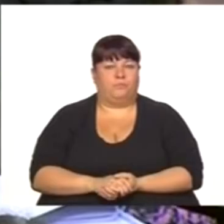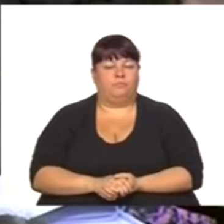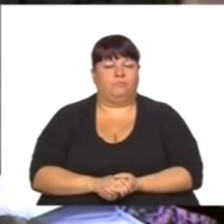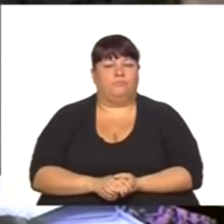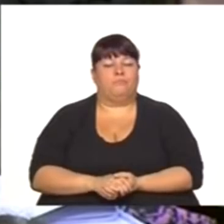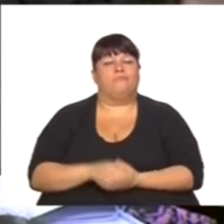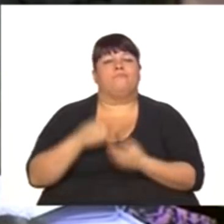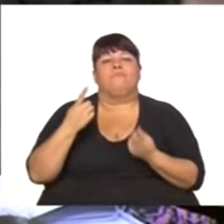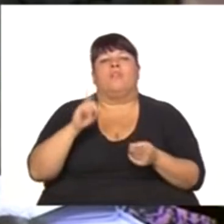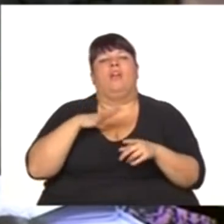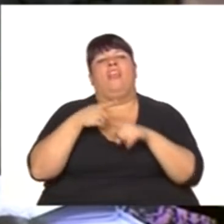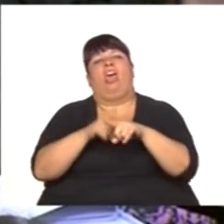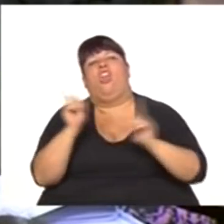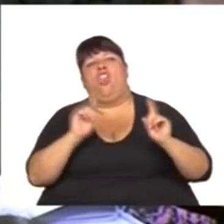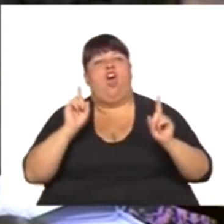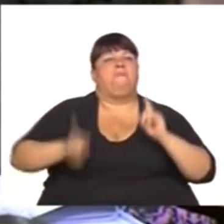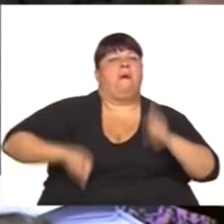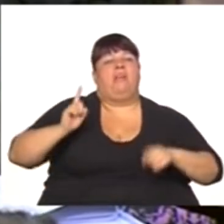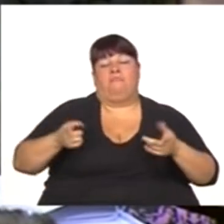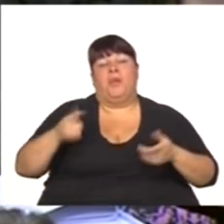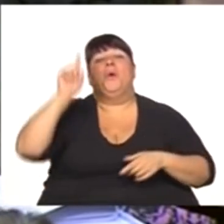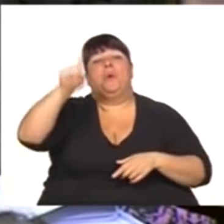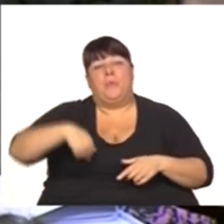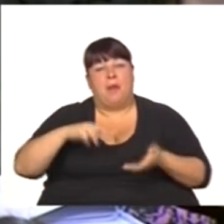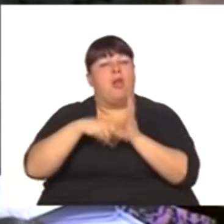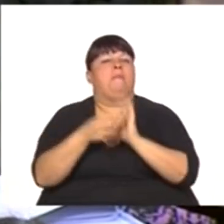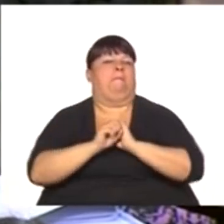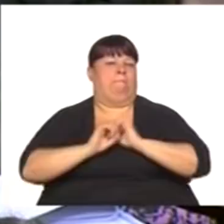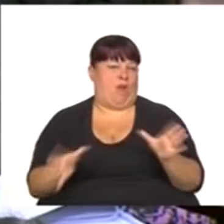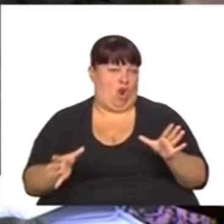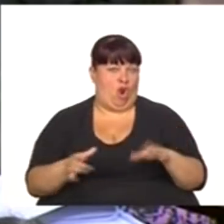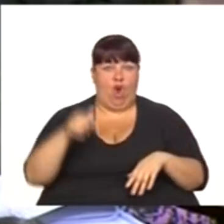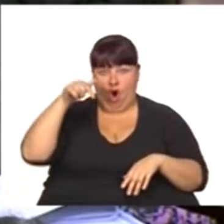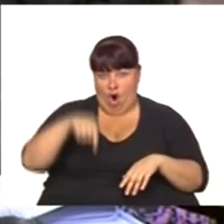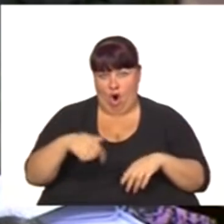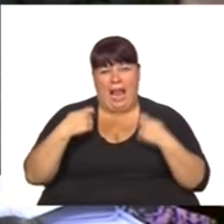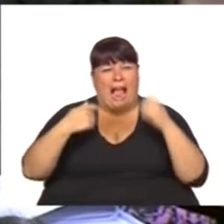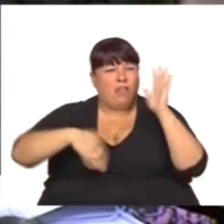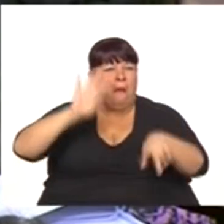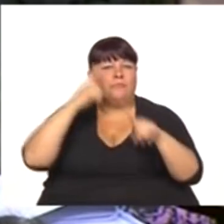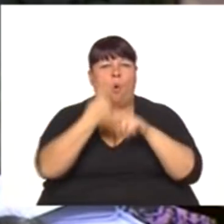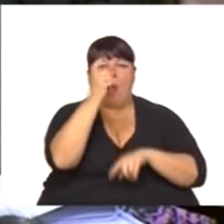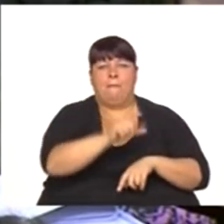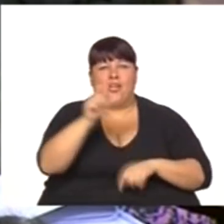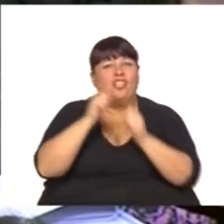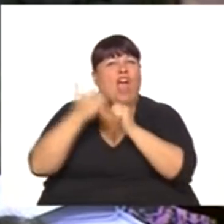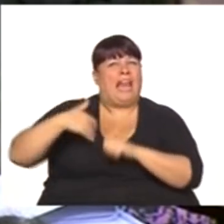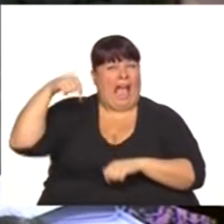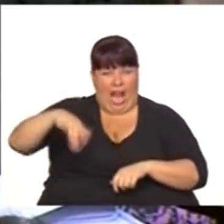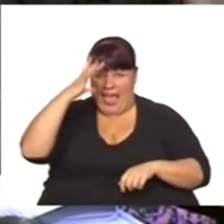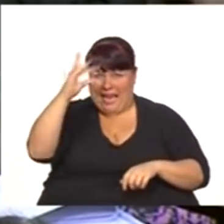La demagogia de no discutir nada nos va a llevar a problemas peores. Hoy tenemos el mayor gasto por habitante de la historia de la